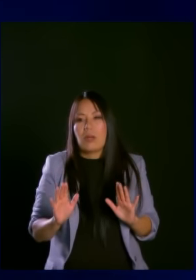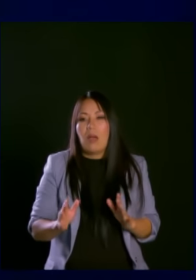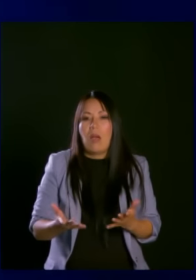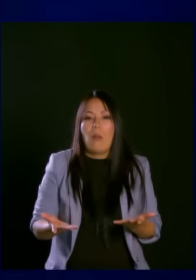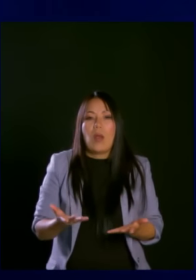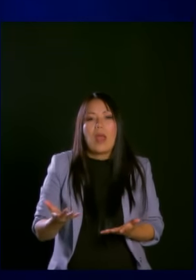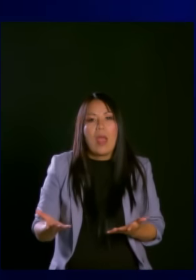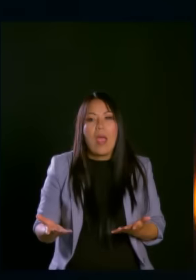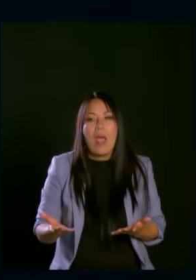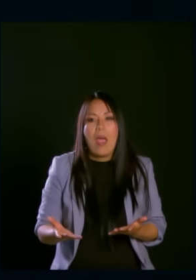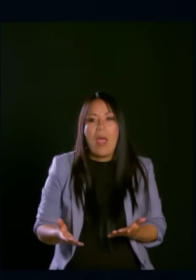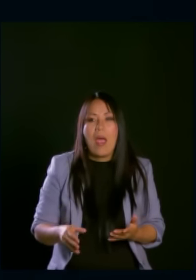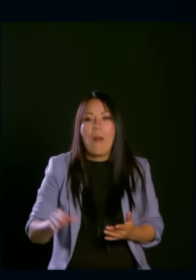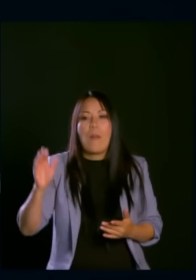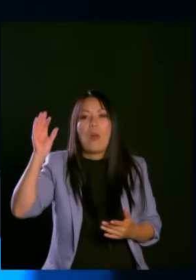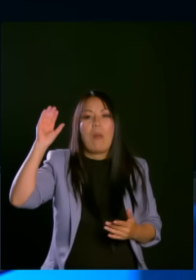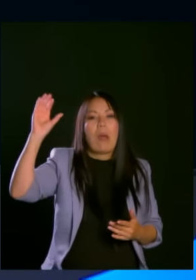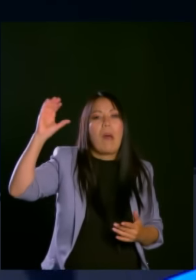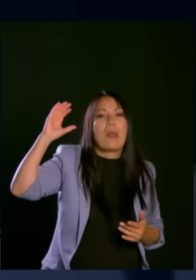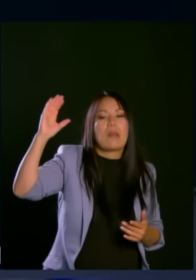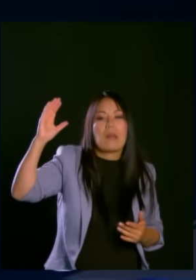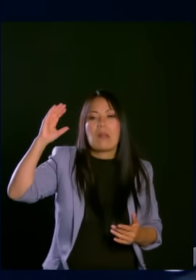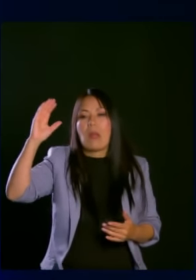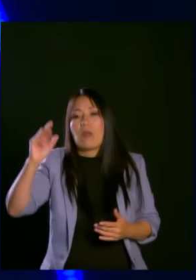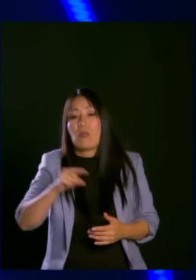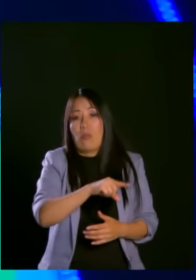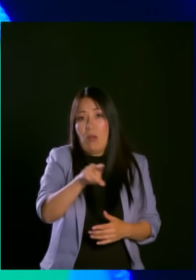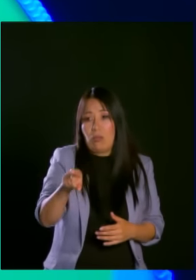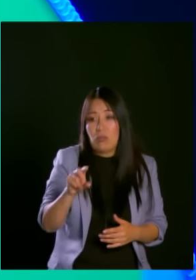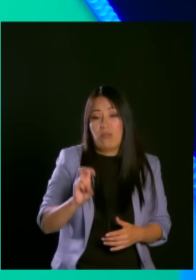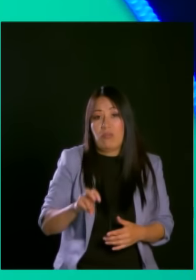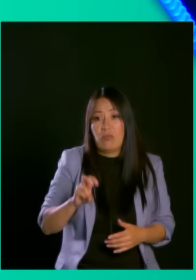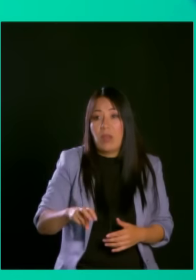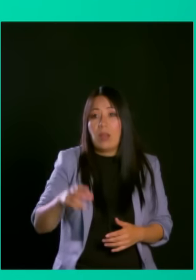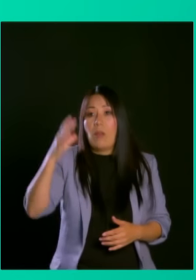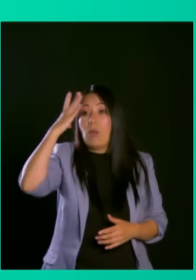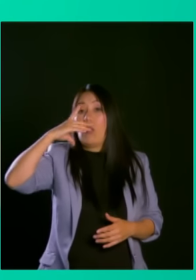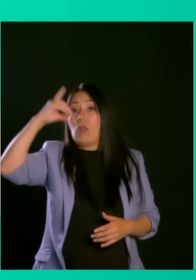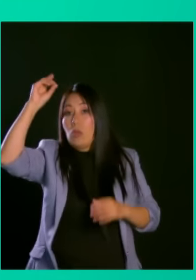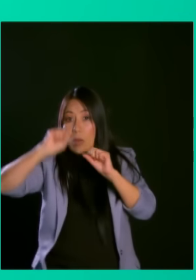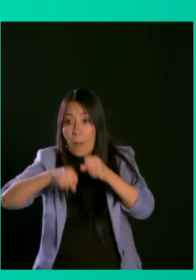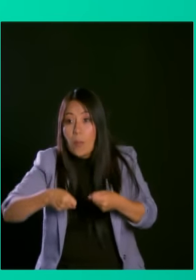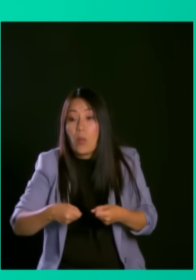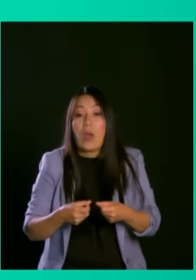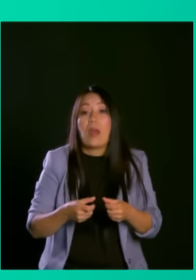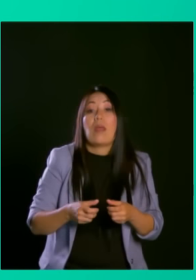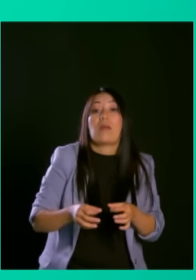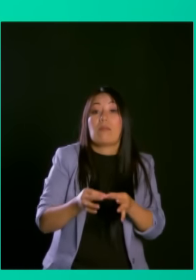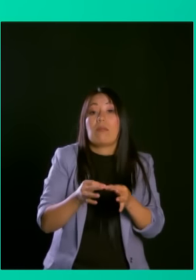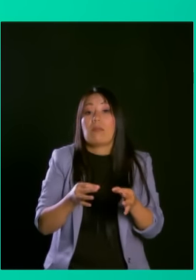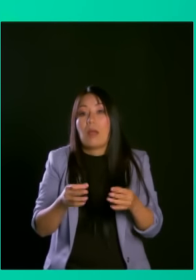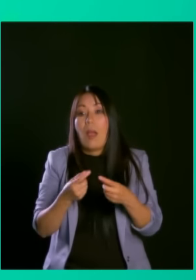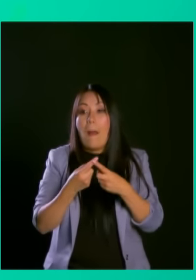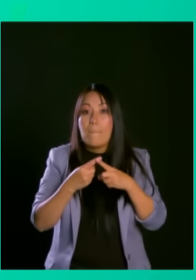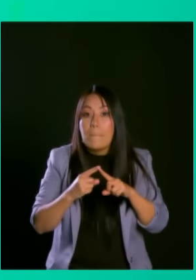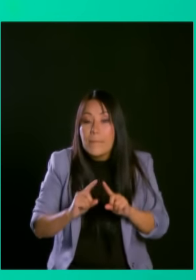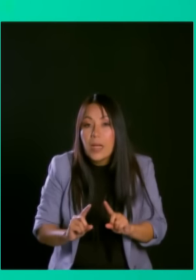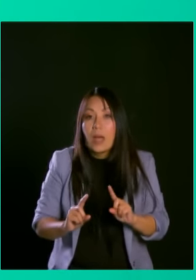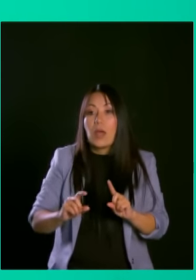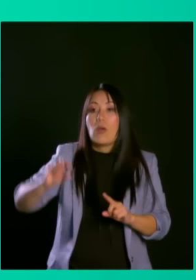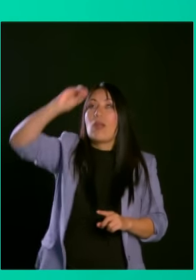las capacitaciones, todo lo que necesites, te lo puede dar Dios a través de los hombres. Pero la gracia Dios no te la